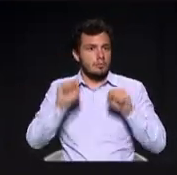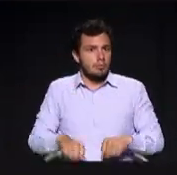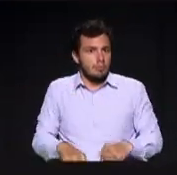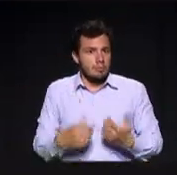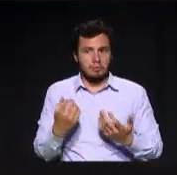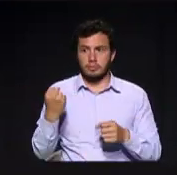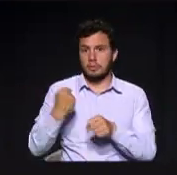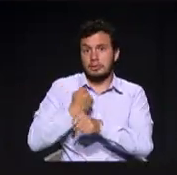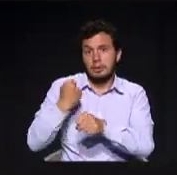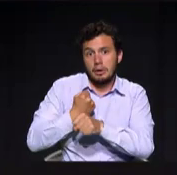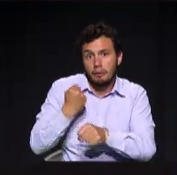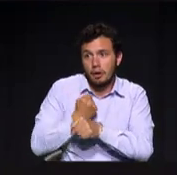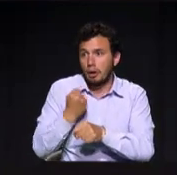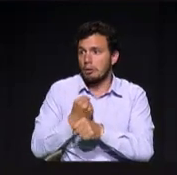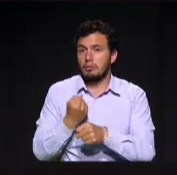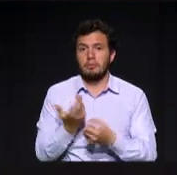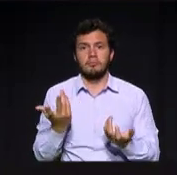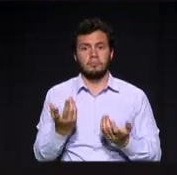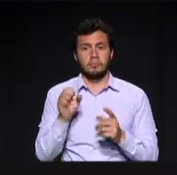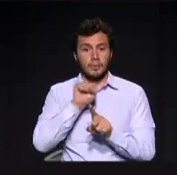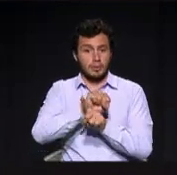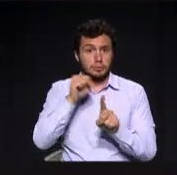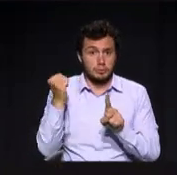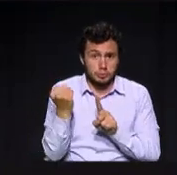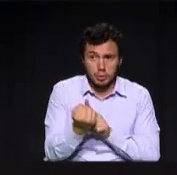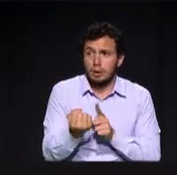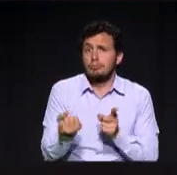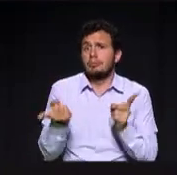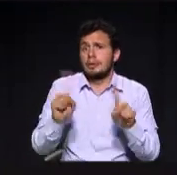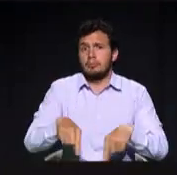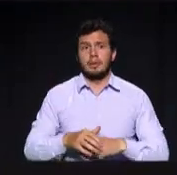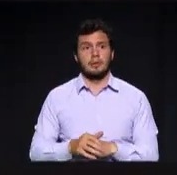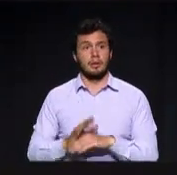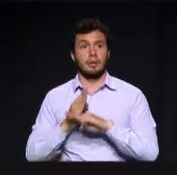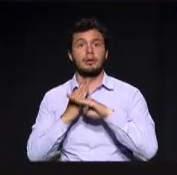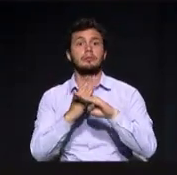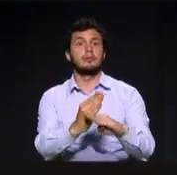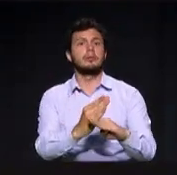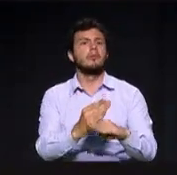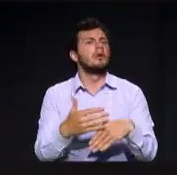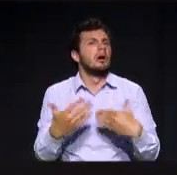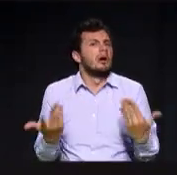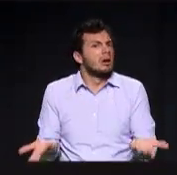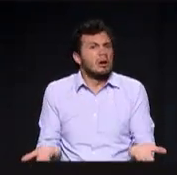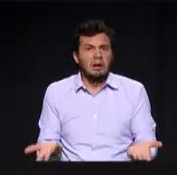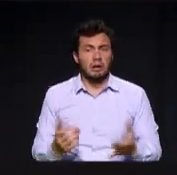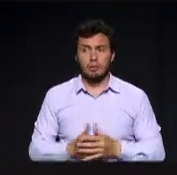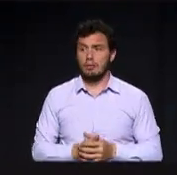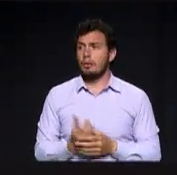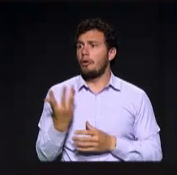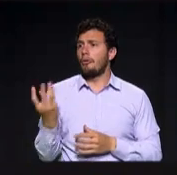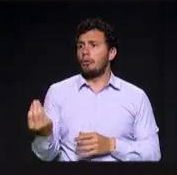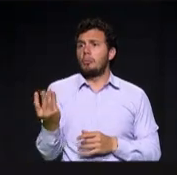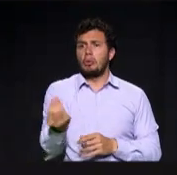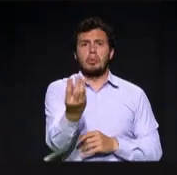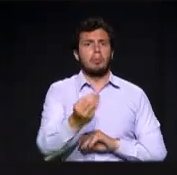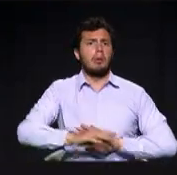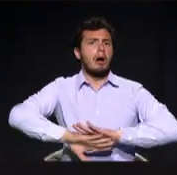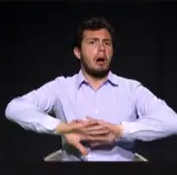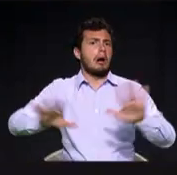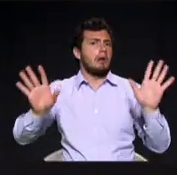en lo social lo mejor y en la seguridad no no van a haber más bandas criminales